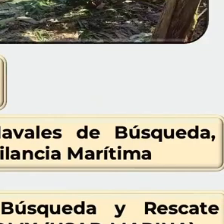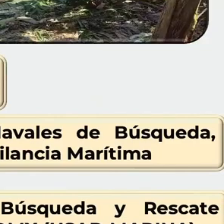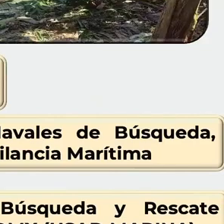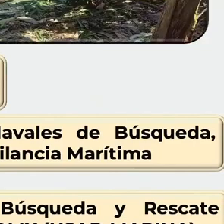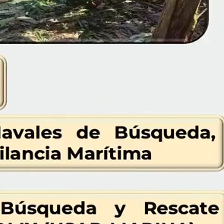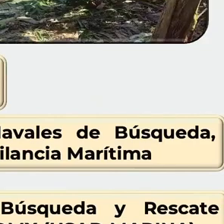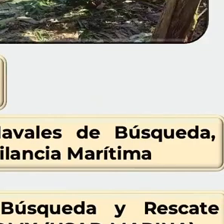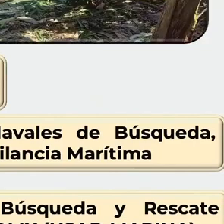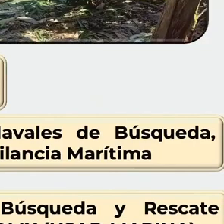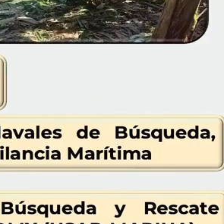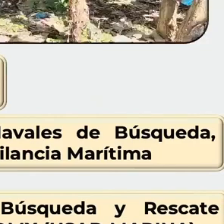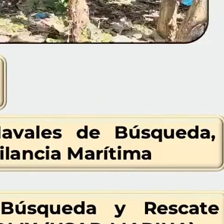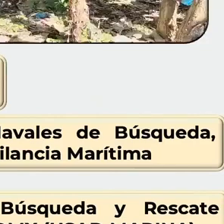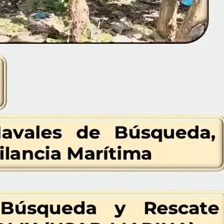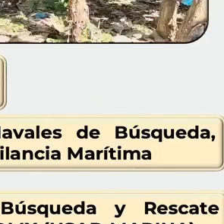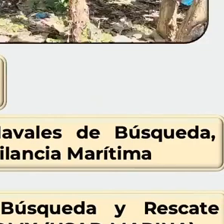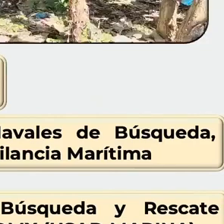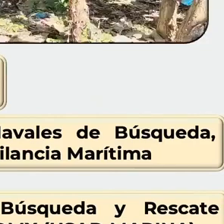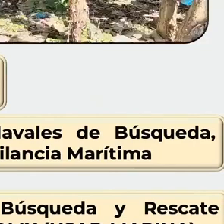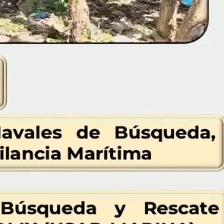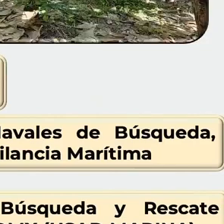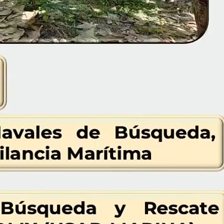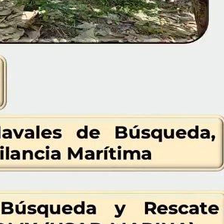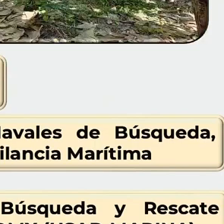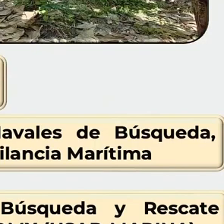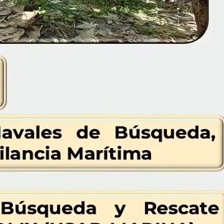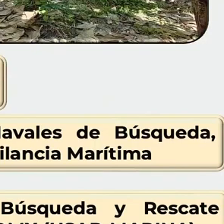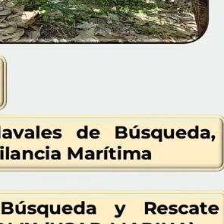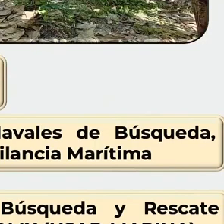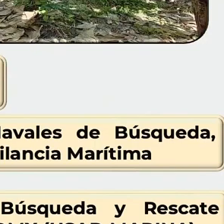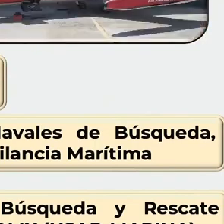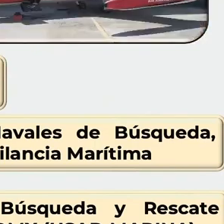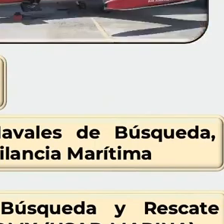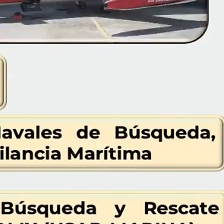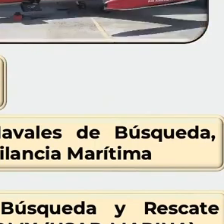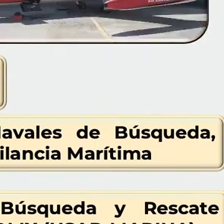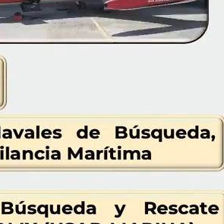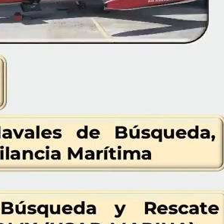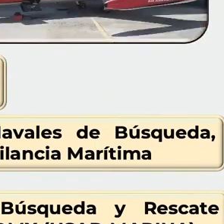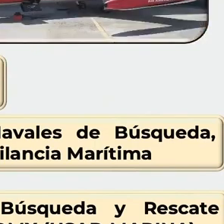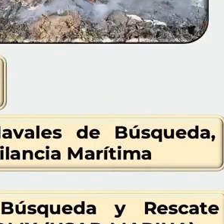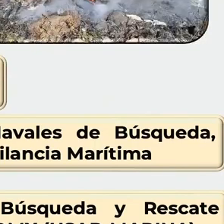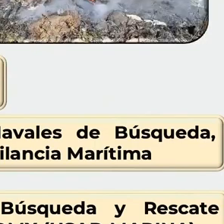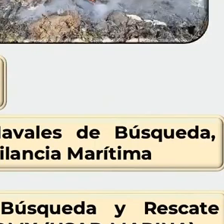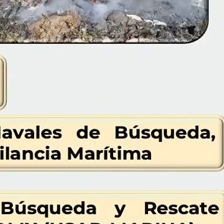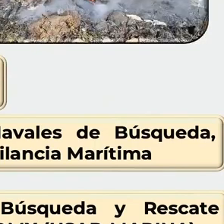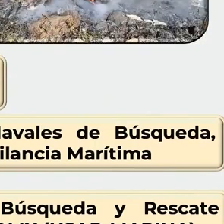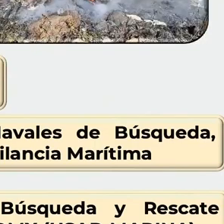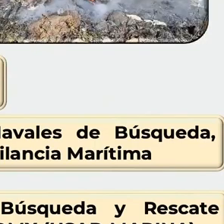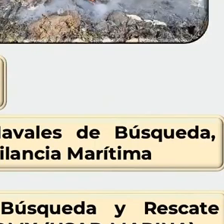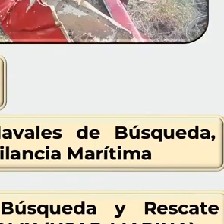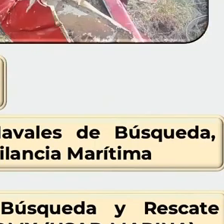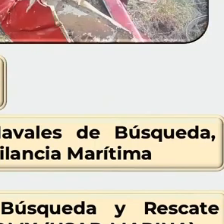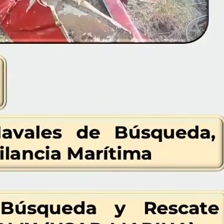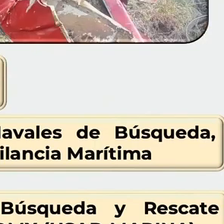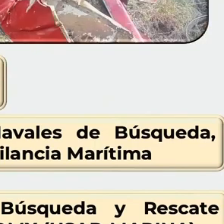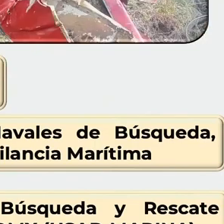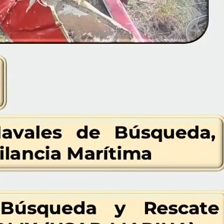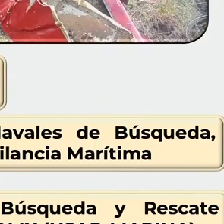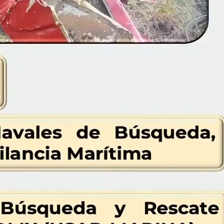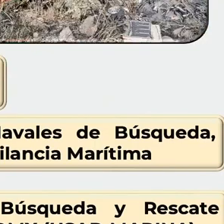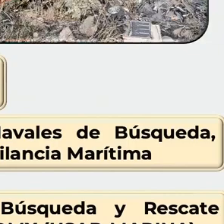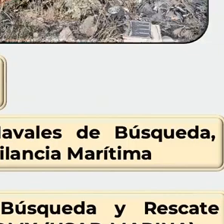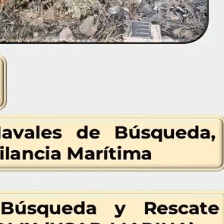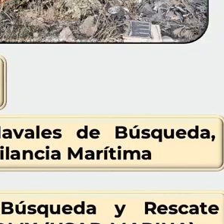tenemos 2,137 elementos desplegados. Se cuenta con un Centro Nacional de Búsqueda y Rescate,